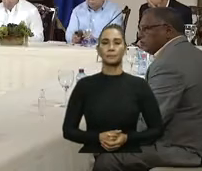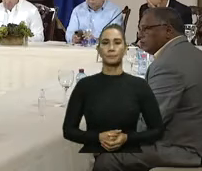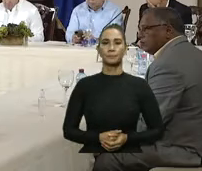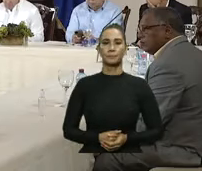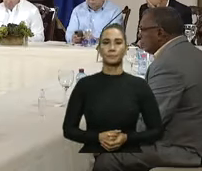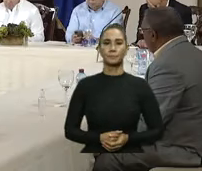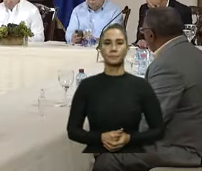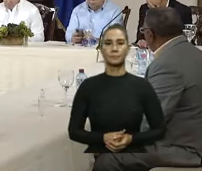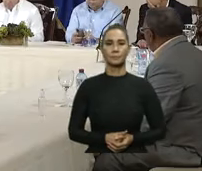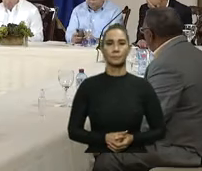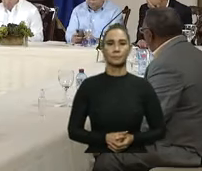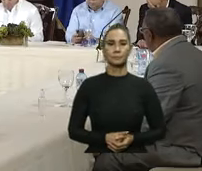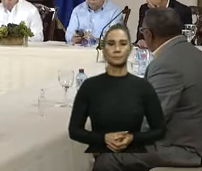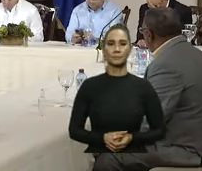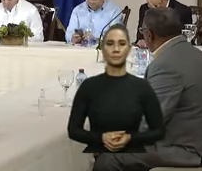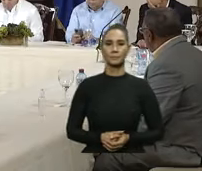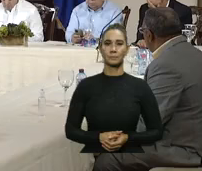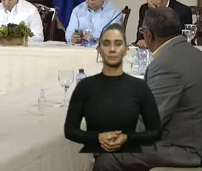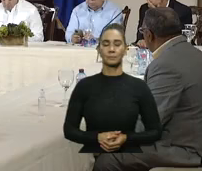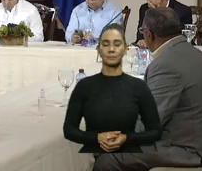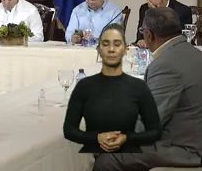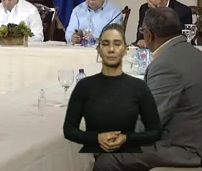Pero es lo contrario.